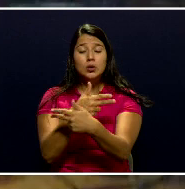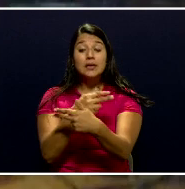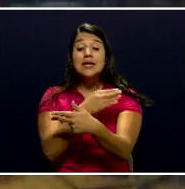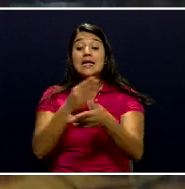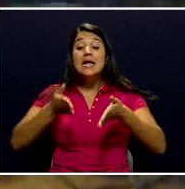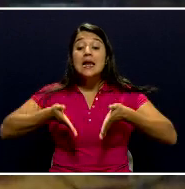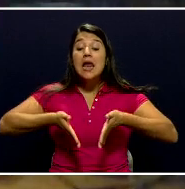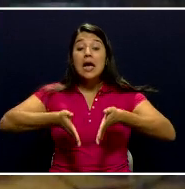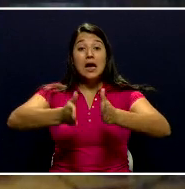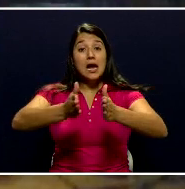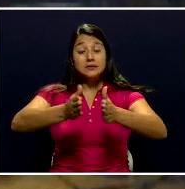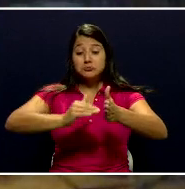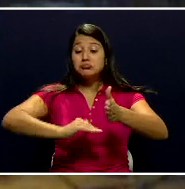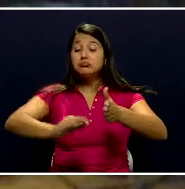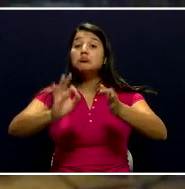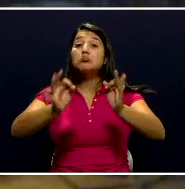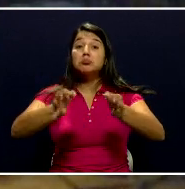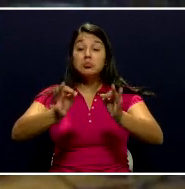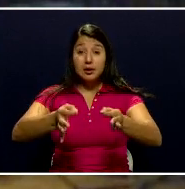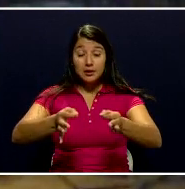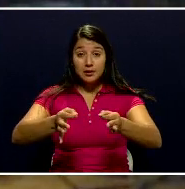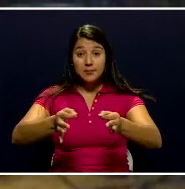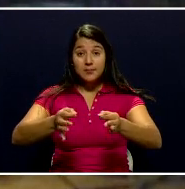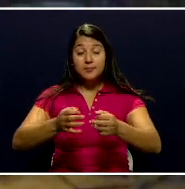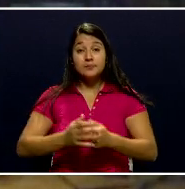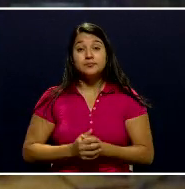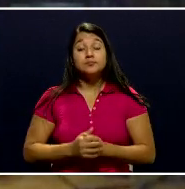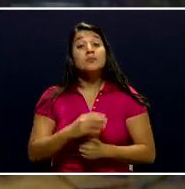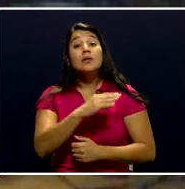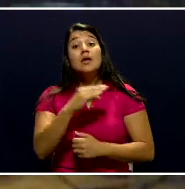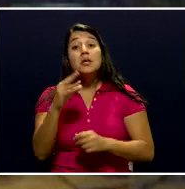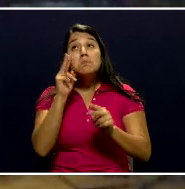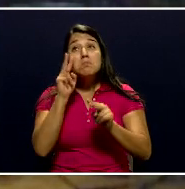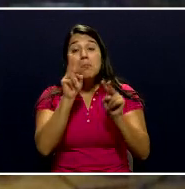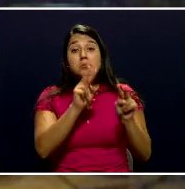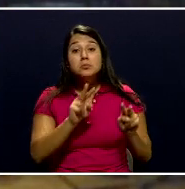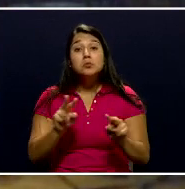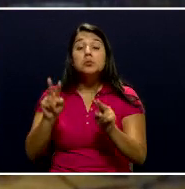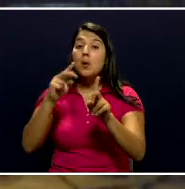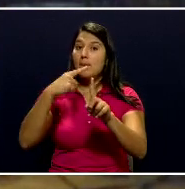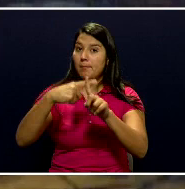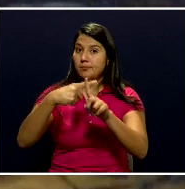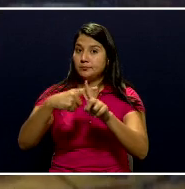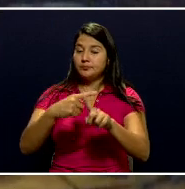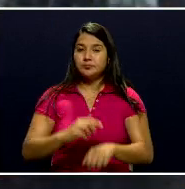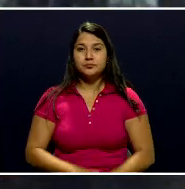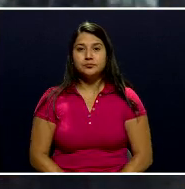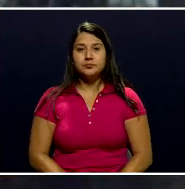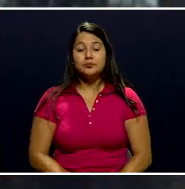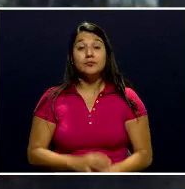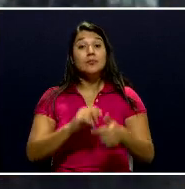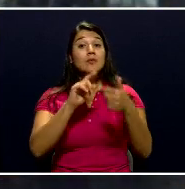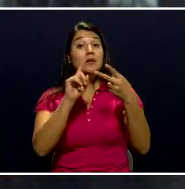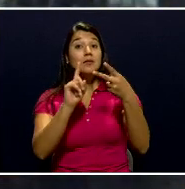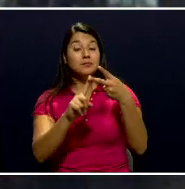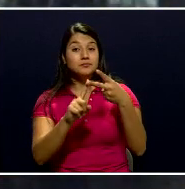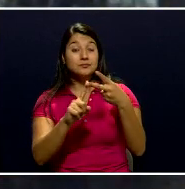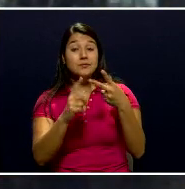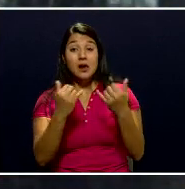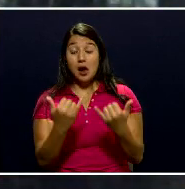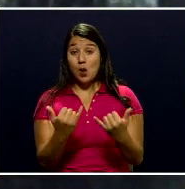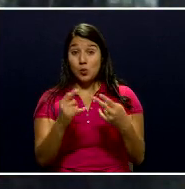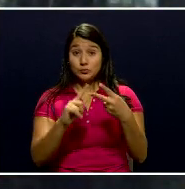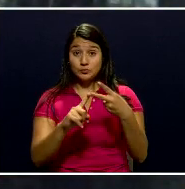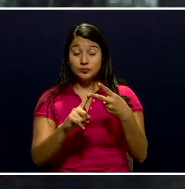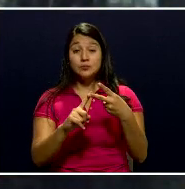de rodaje está en buenas condiciones y la visibilidad es óptima. Nos movemos ahora